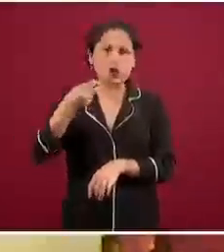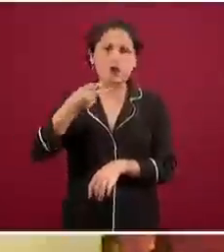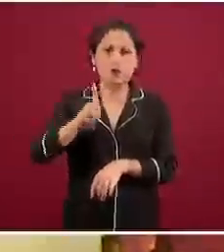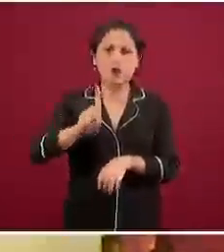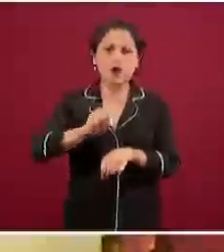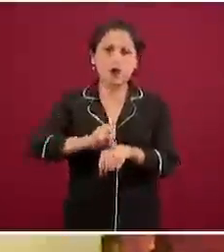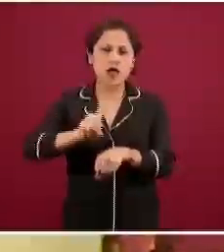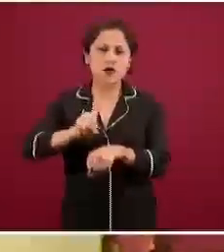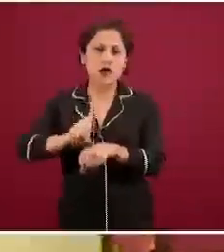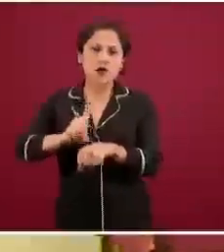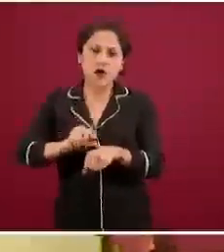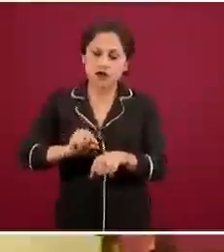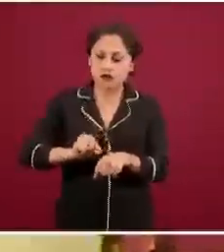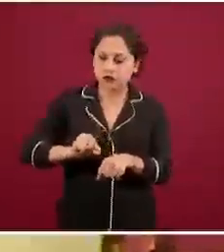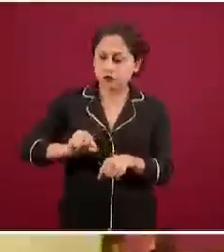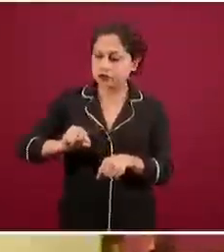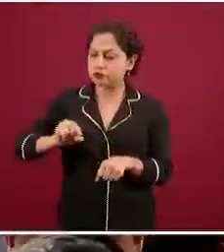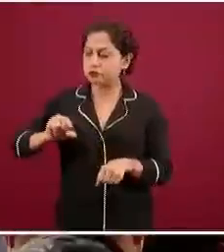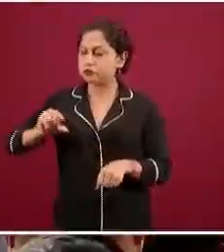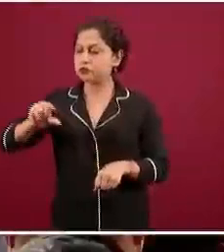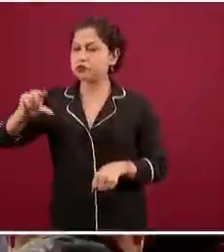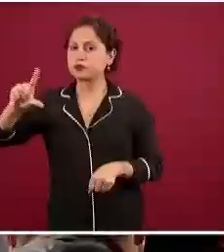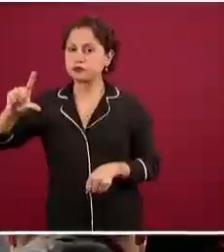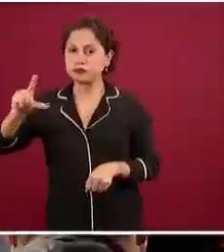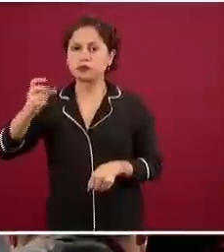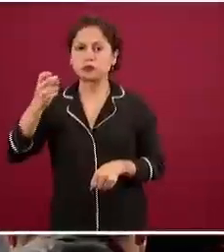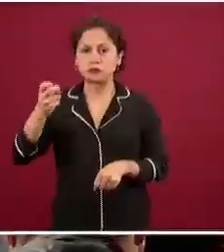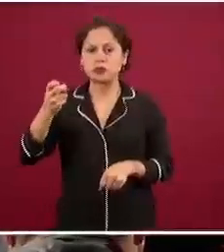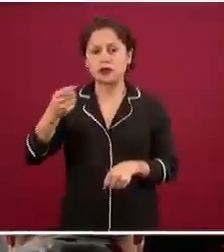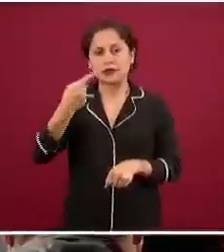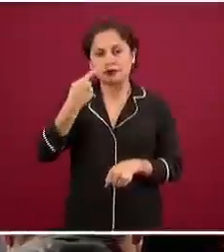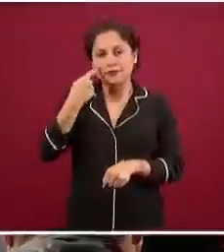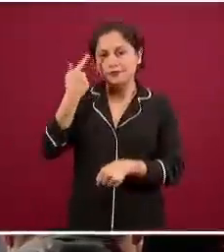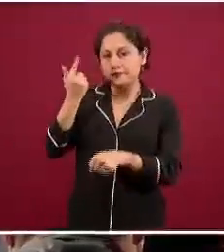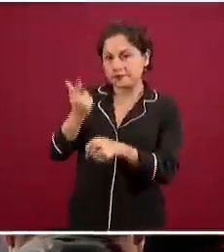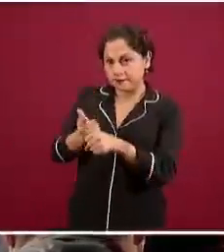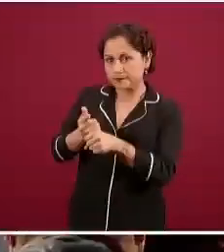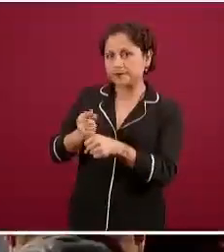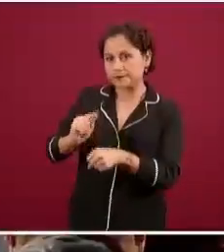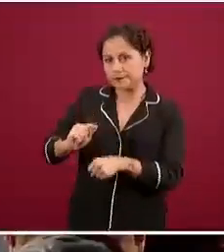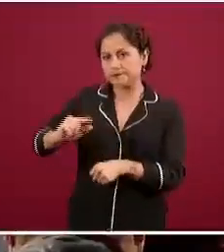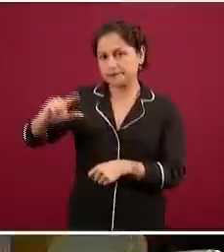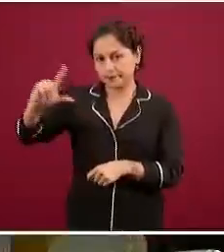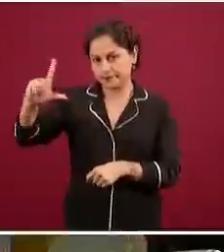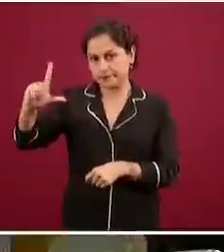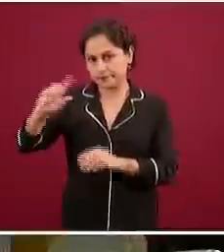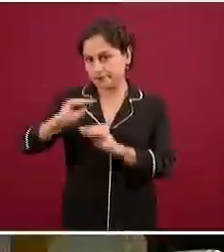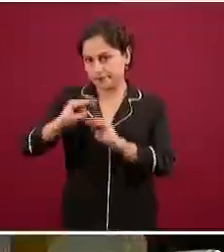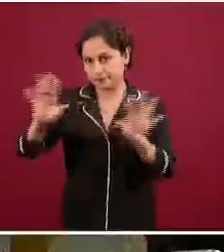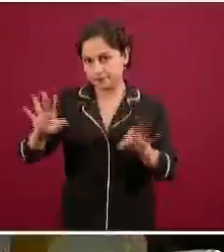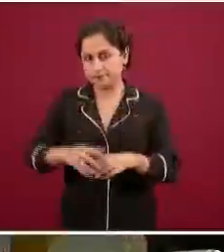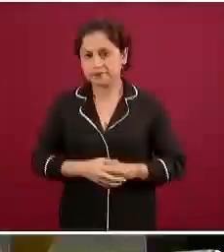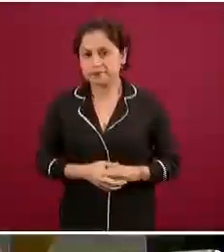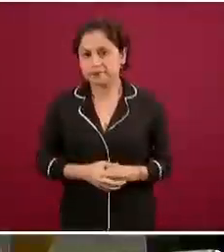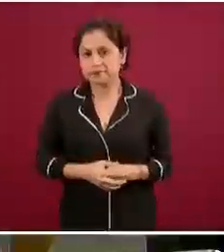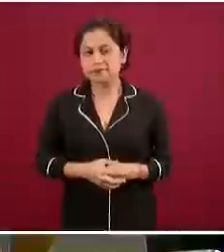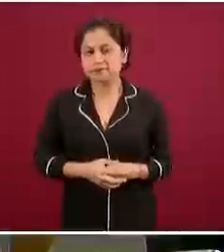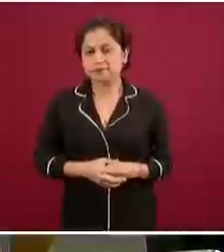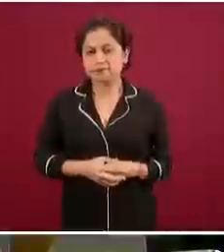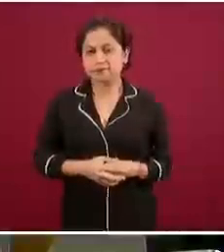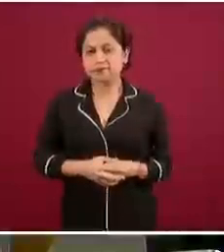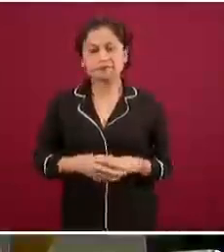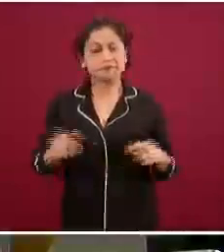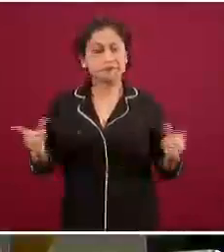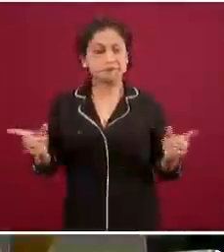de casos que para un día se han confirmado, lo cual es una tendencia ascendente clara. Hasta aquí